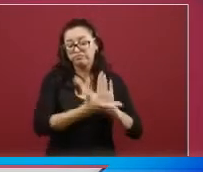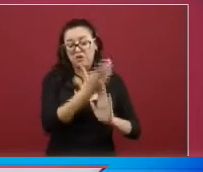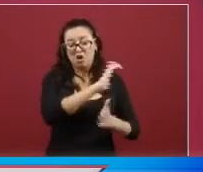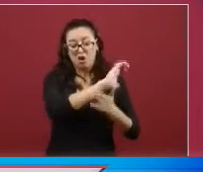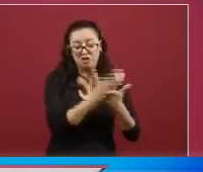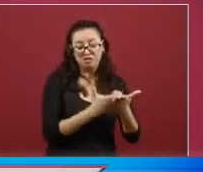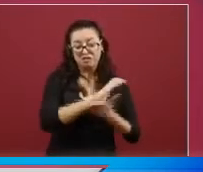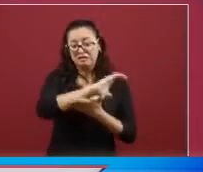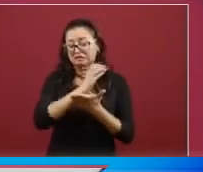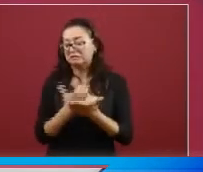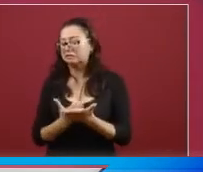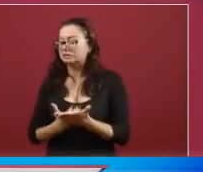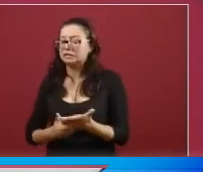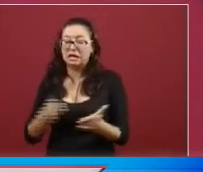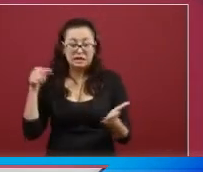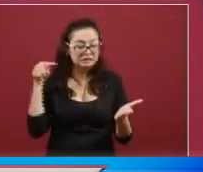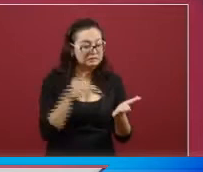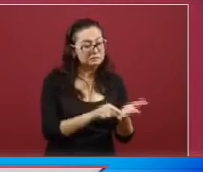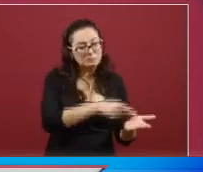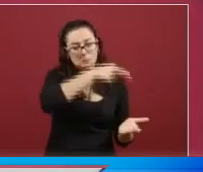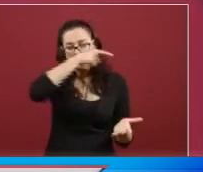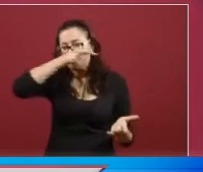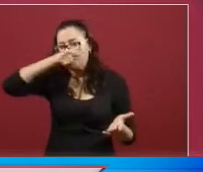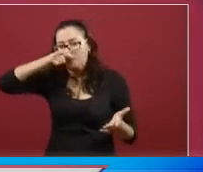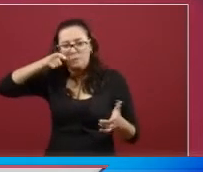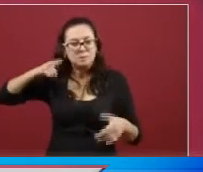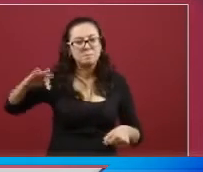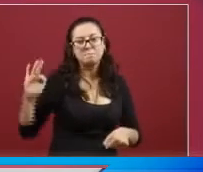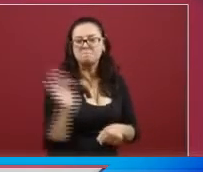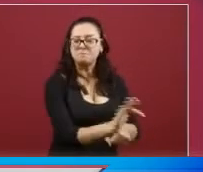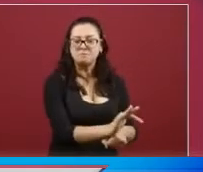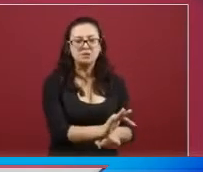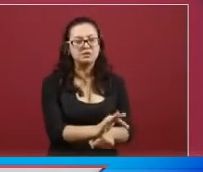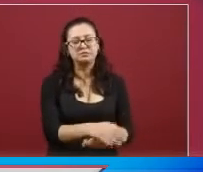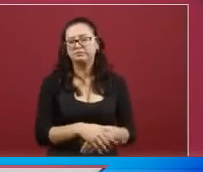Son contratos leoninos. No se comparte la